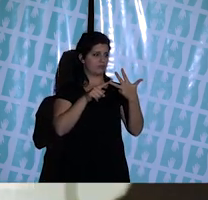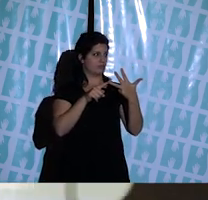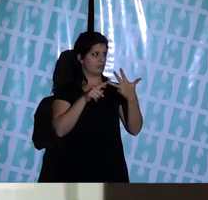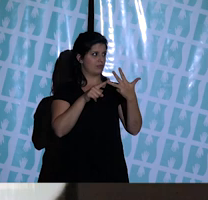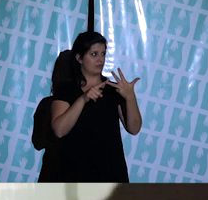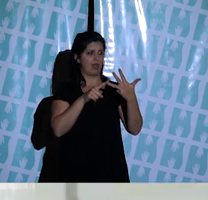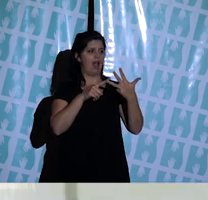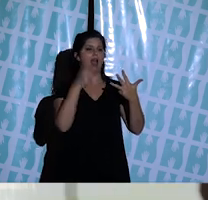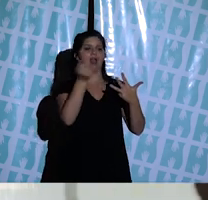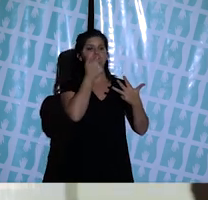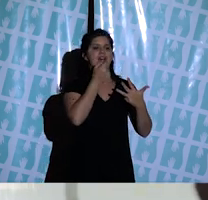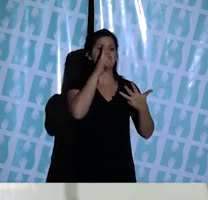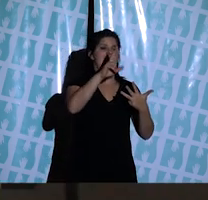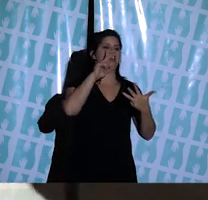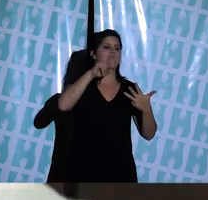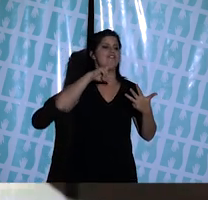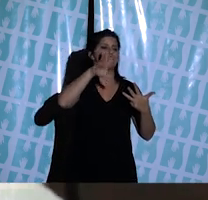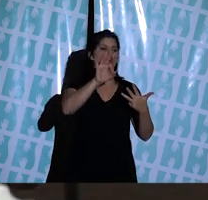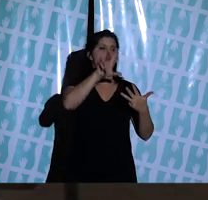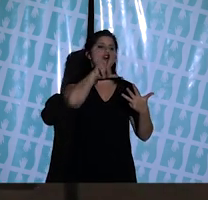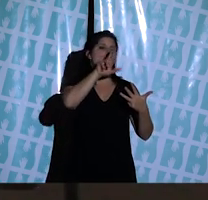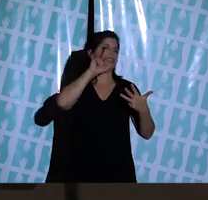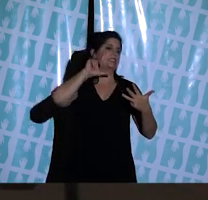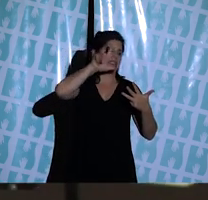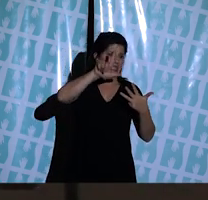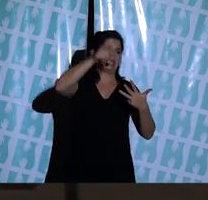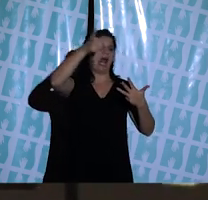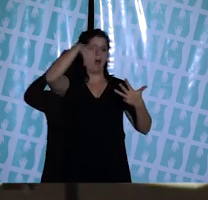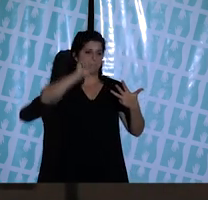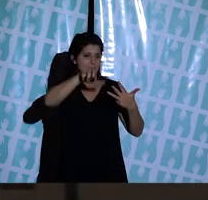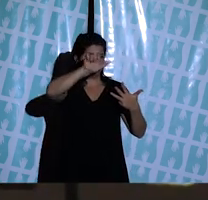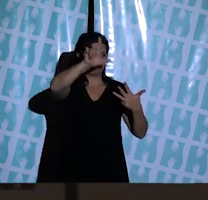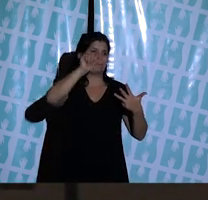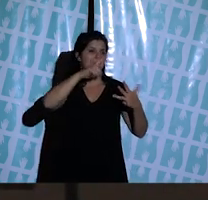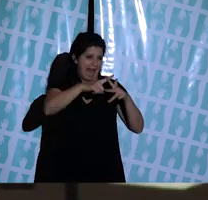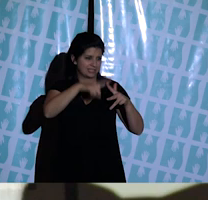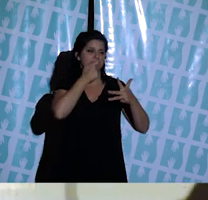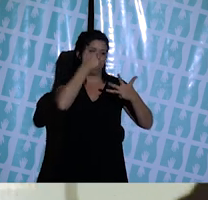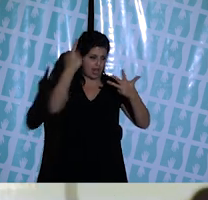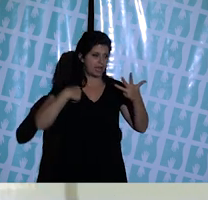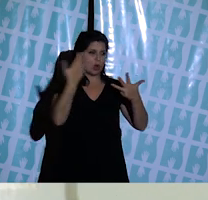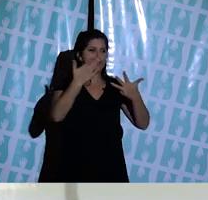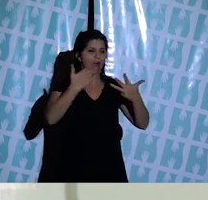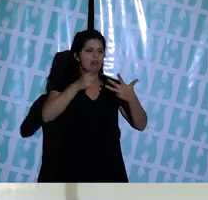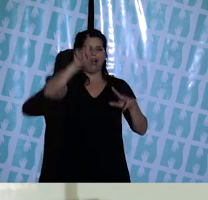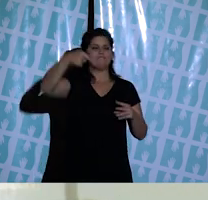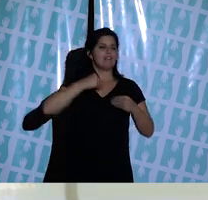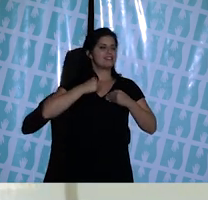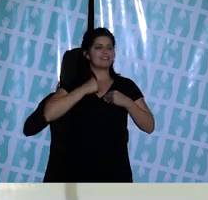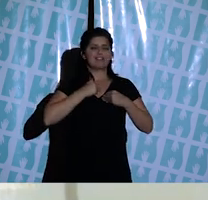El ribotril, el Alplax, pueden generar un poco de esto, ¿no? Oh, qué bien que me